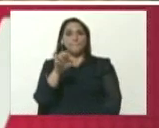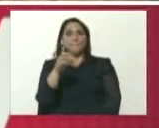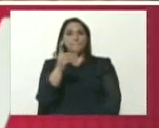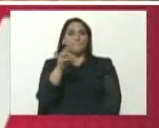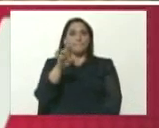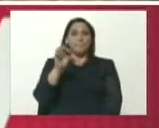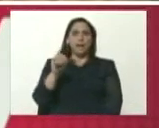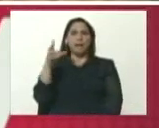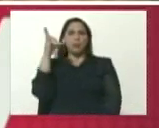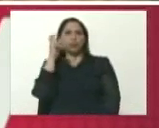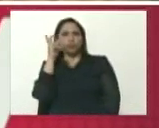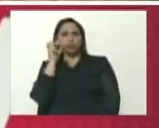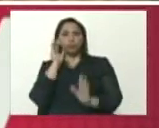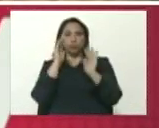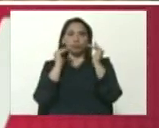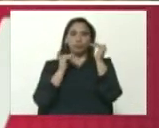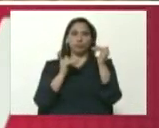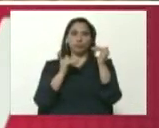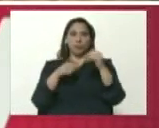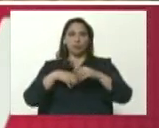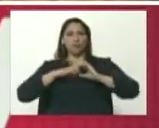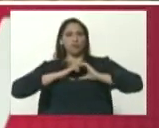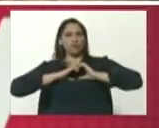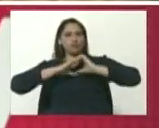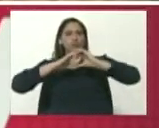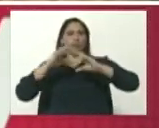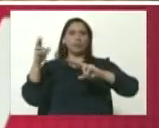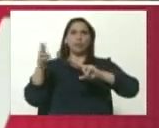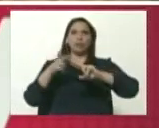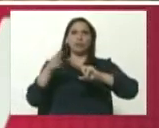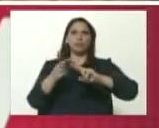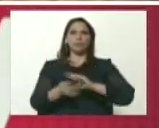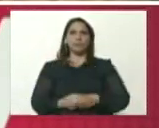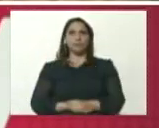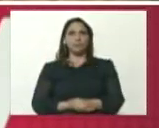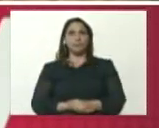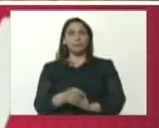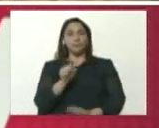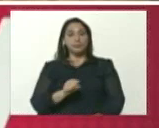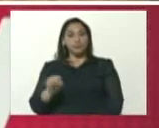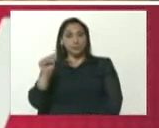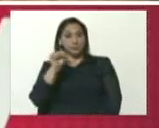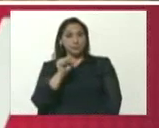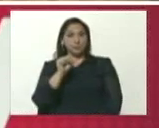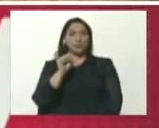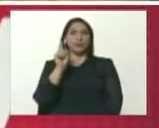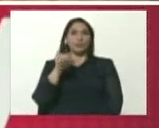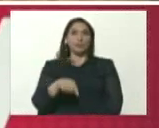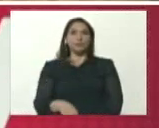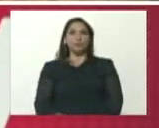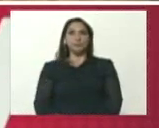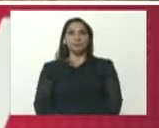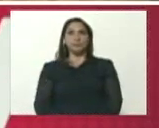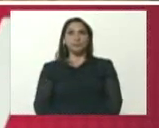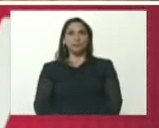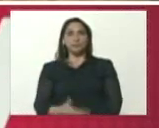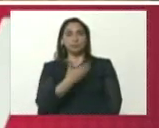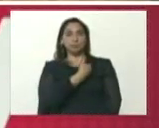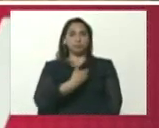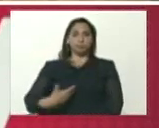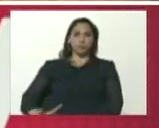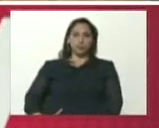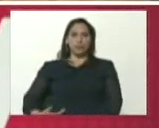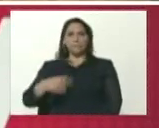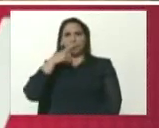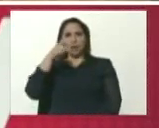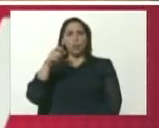Escuchando muy atentamente. Mi corazón para el Táchira. Arroba Isejat, presidente Nicolás